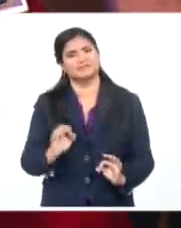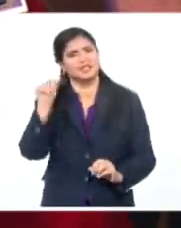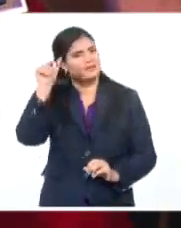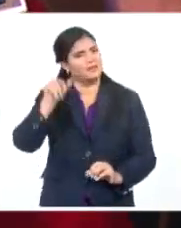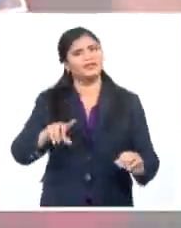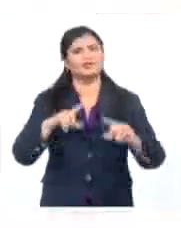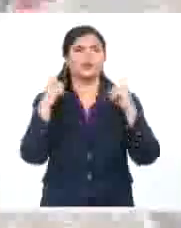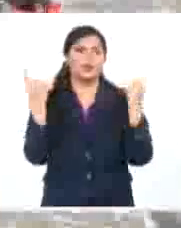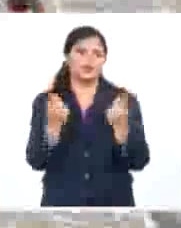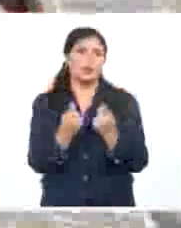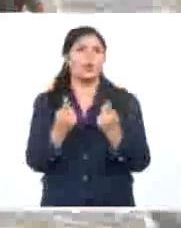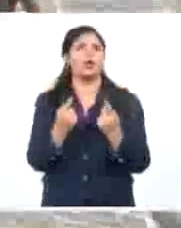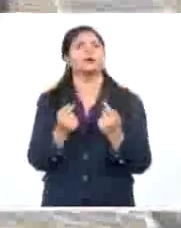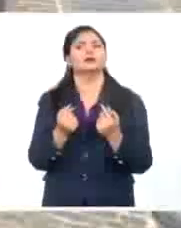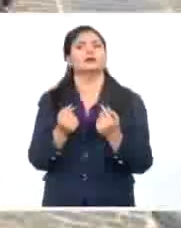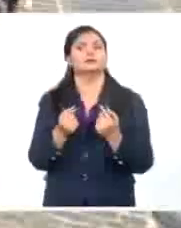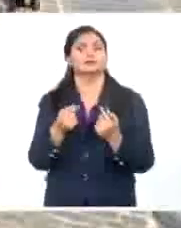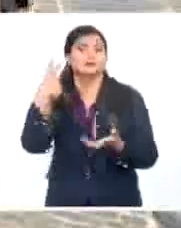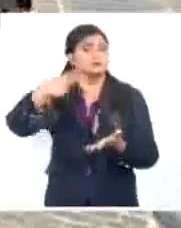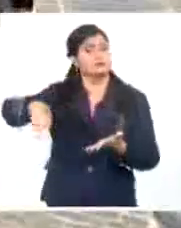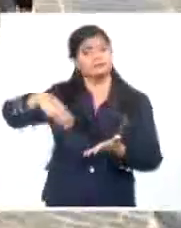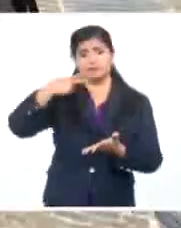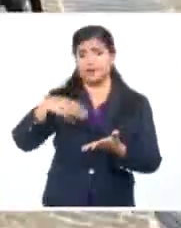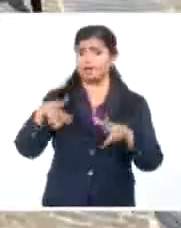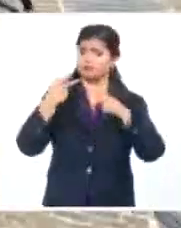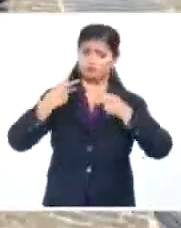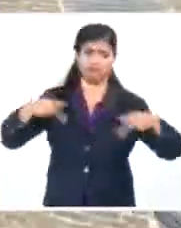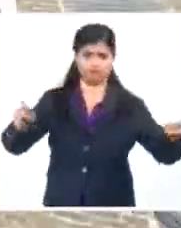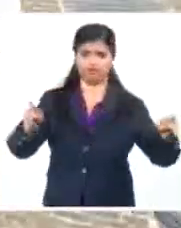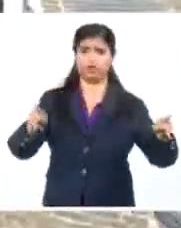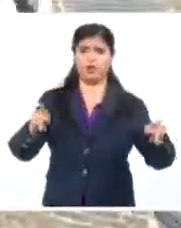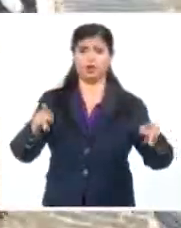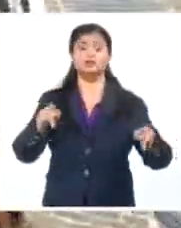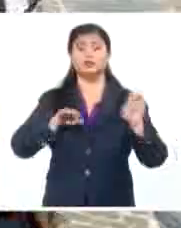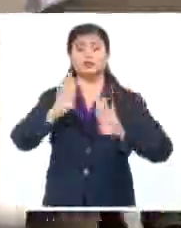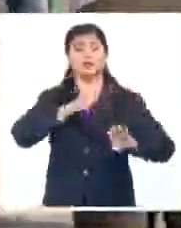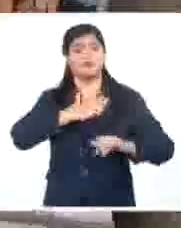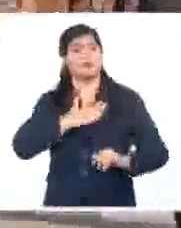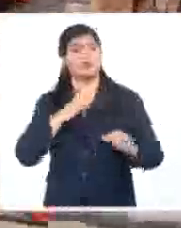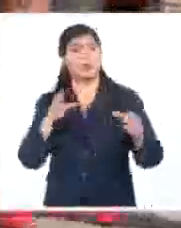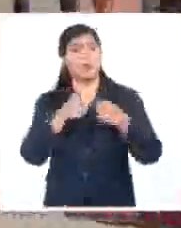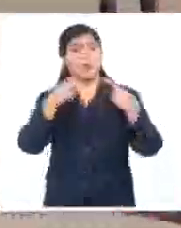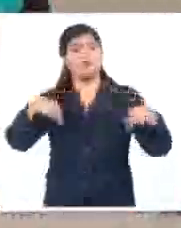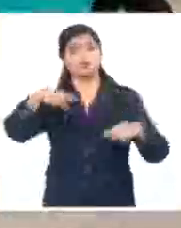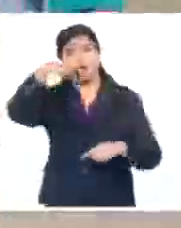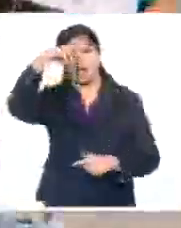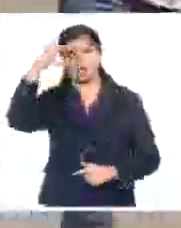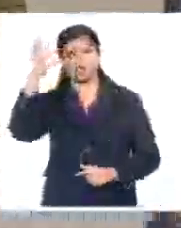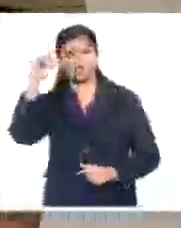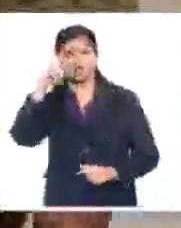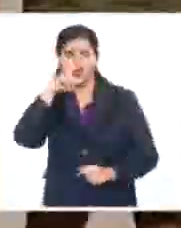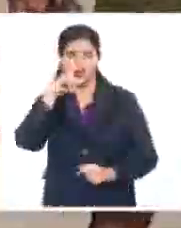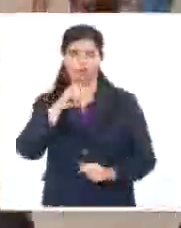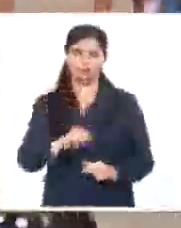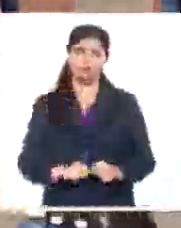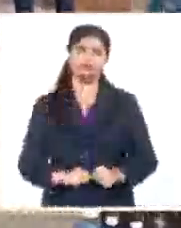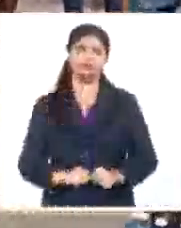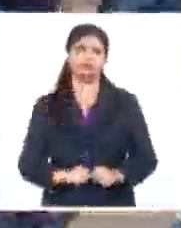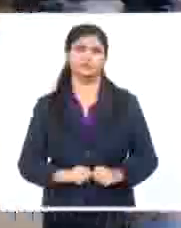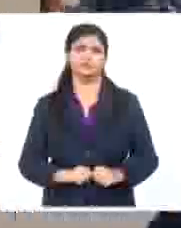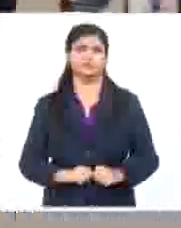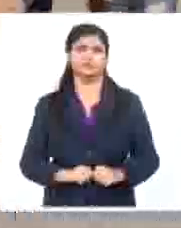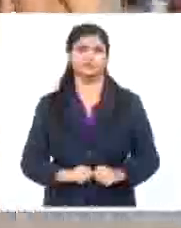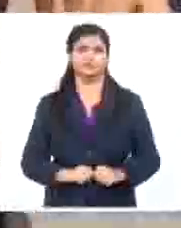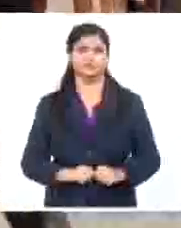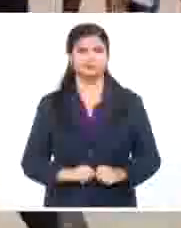en el encuentro Defensores también del son Marisol Ramírez sistema informativo de la televisión